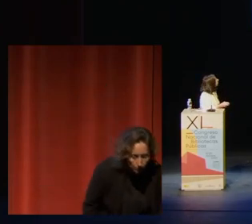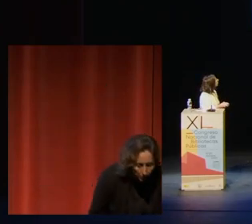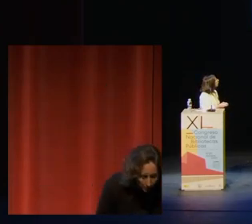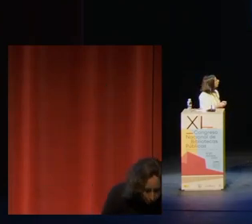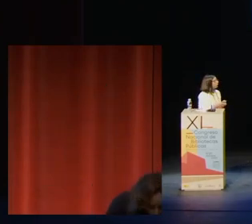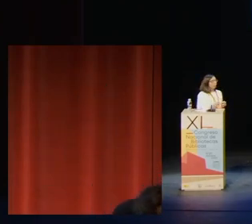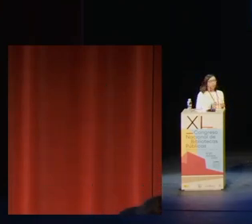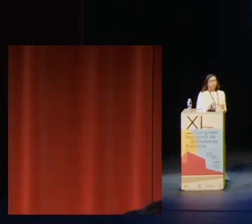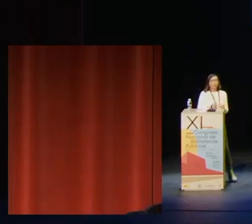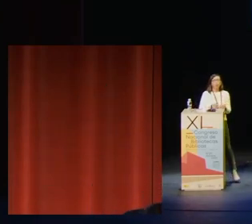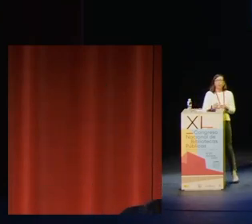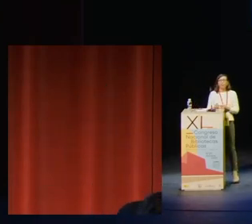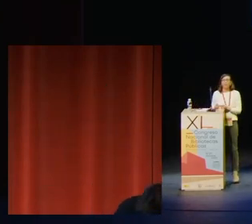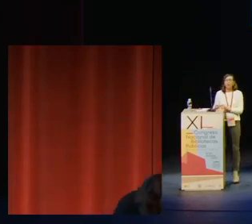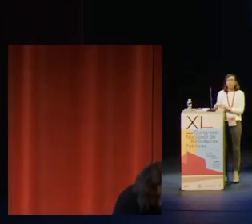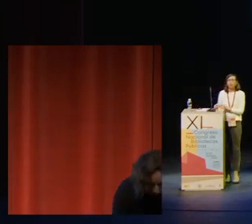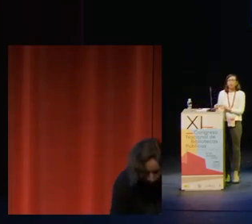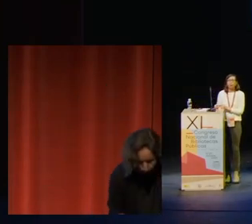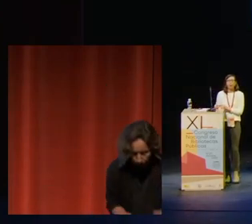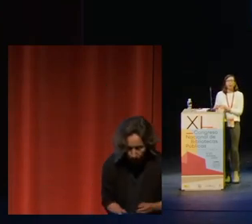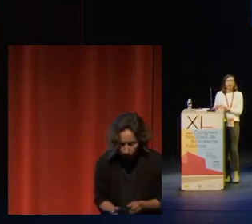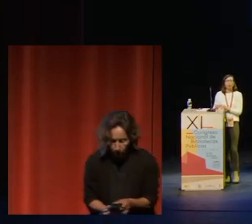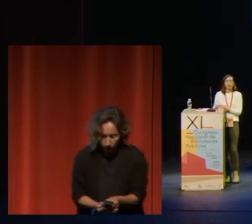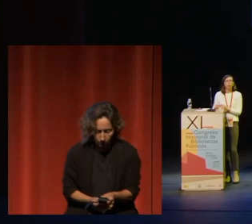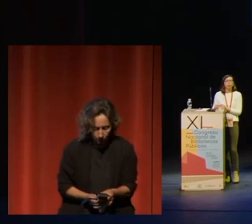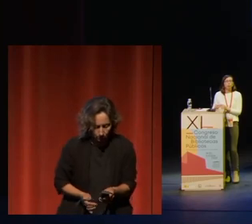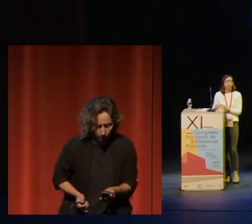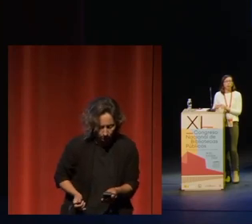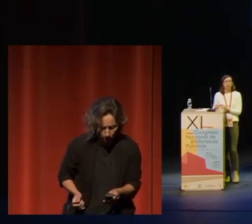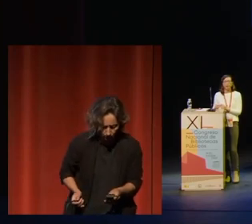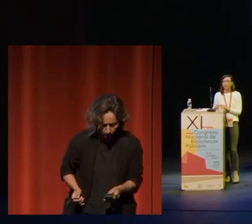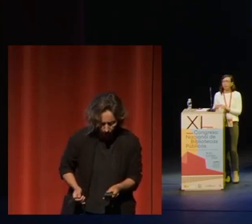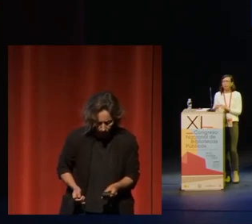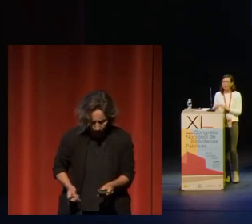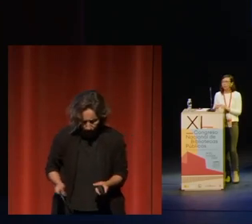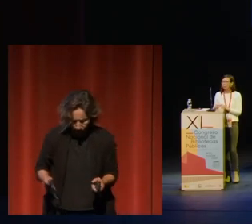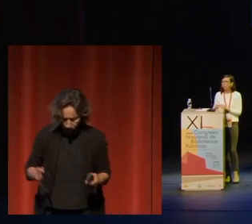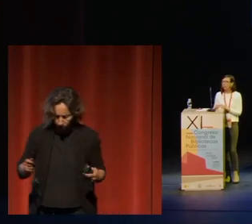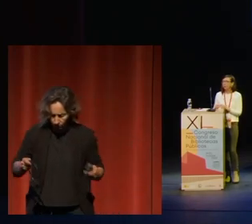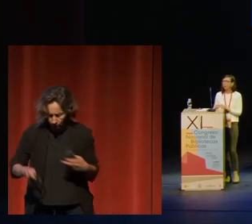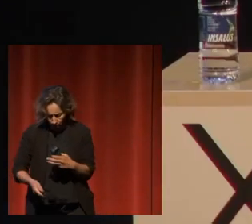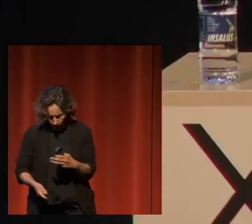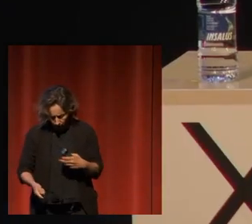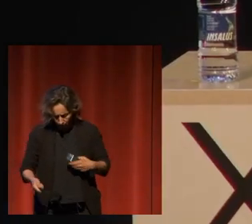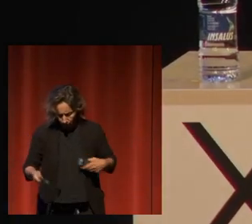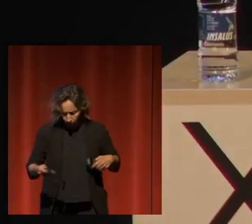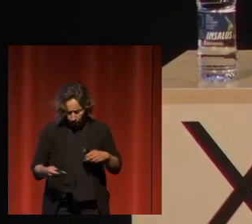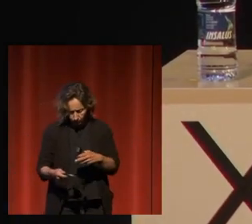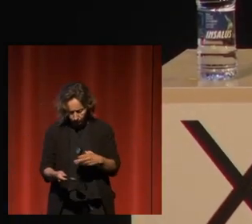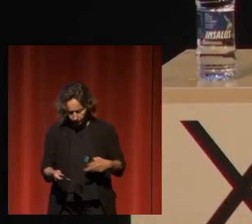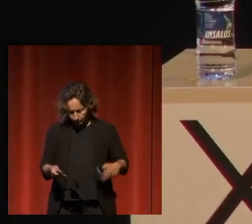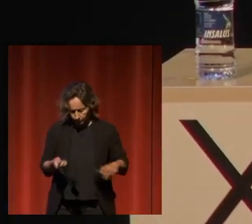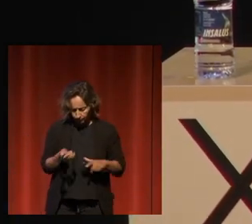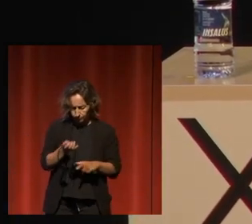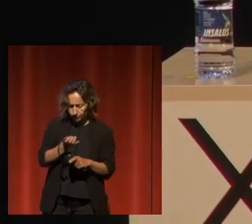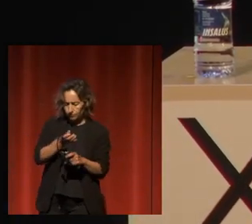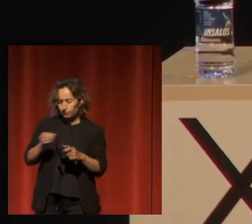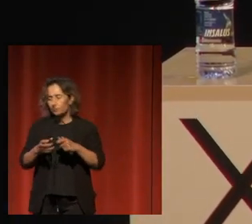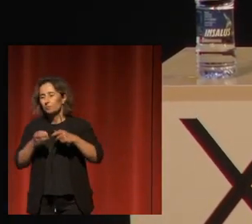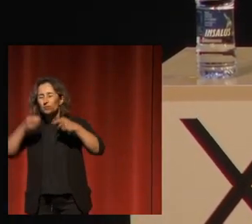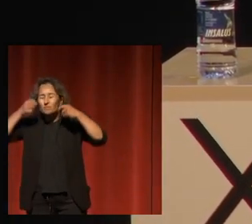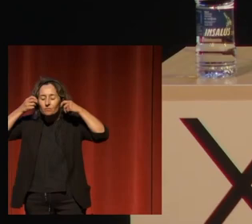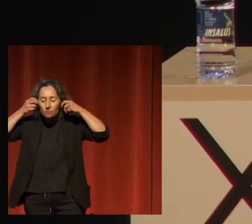bueno y voy a presentar los resultados de un estudio que hemos realizado Fernando Juárez urquijo que está por aquí en la